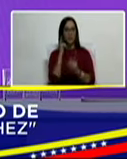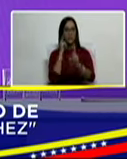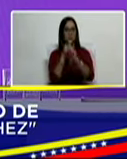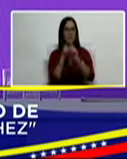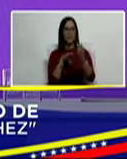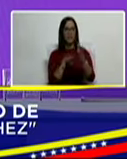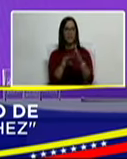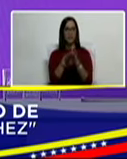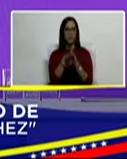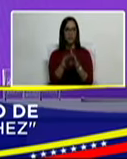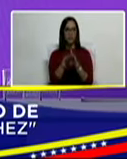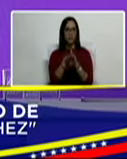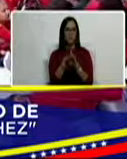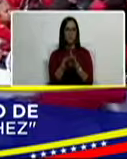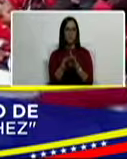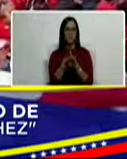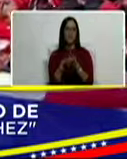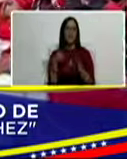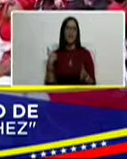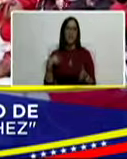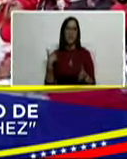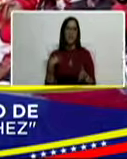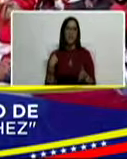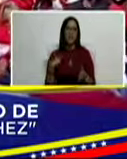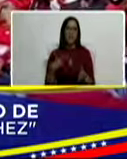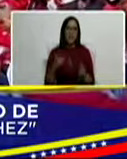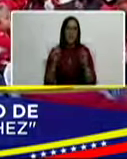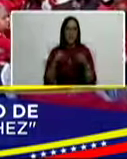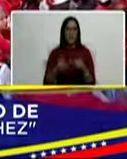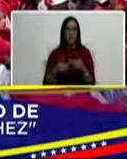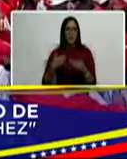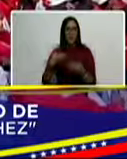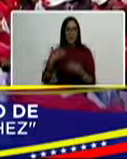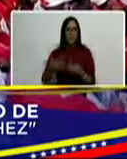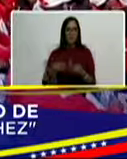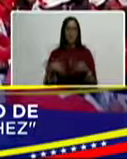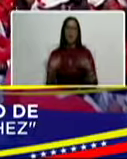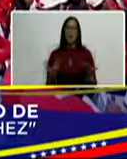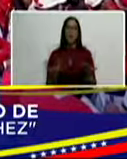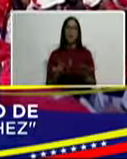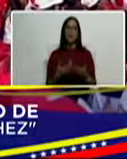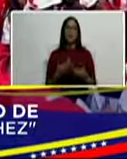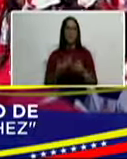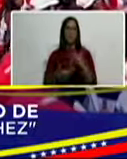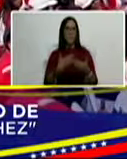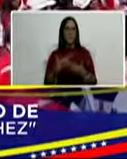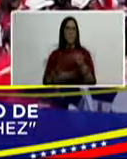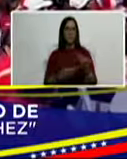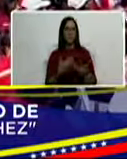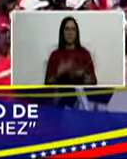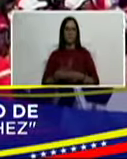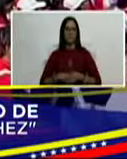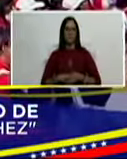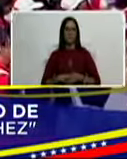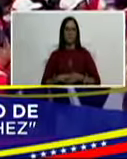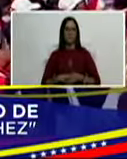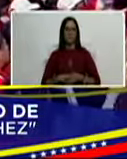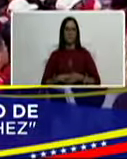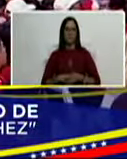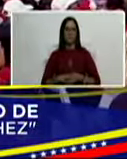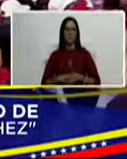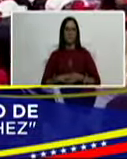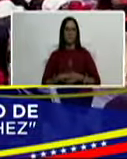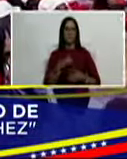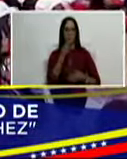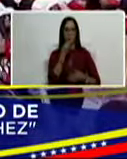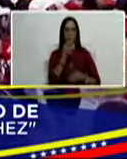desarrollo que tenemos de aquí en adelante. ¿Cuáles son los pasos, Francis Coromoto?